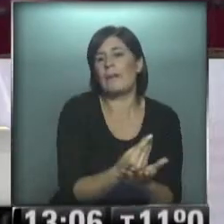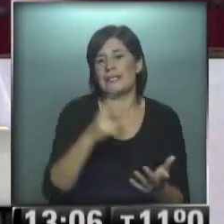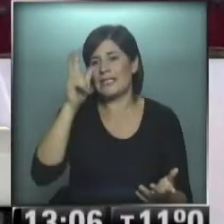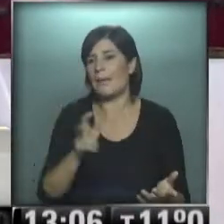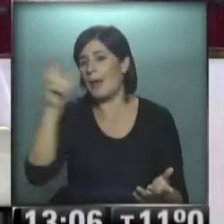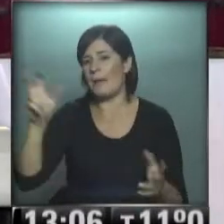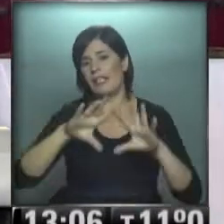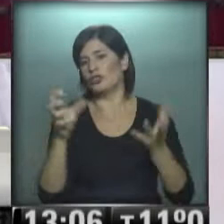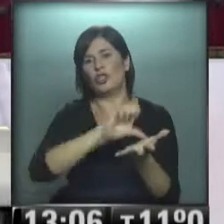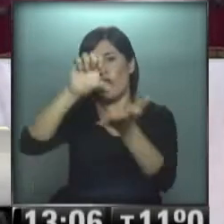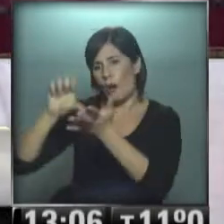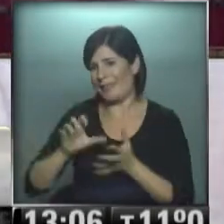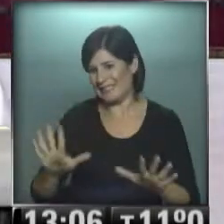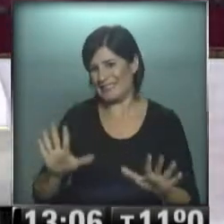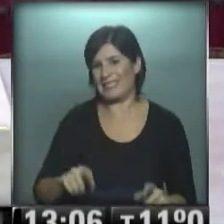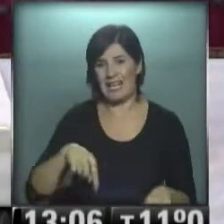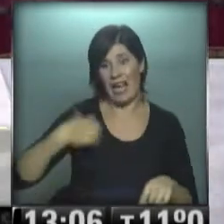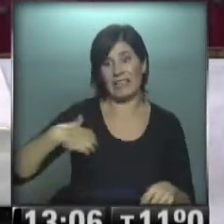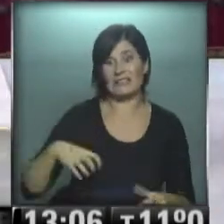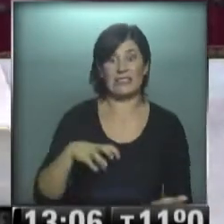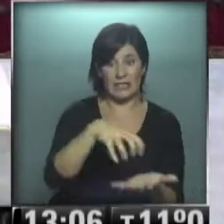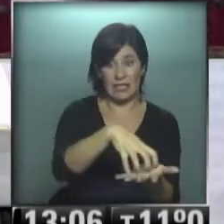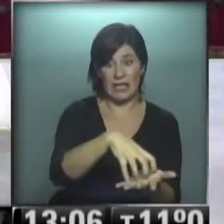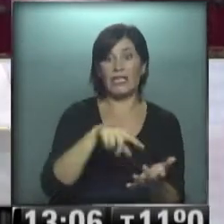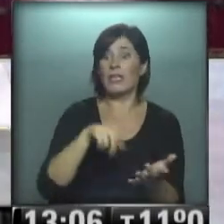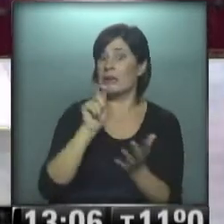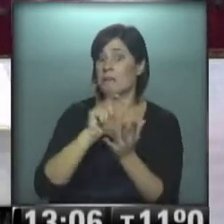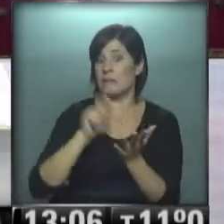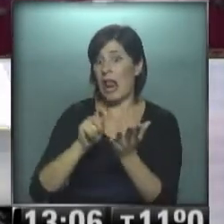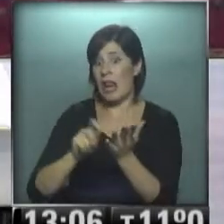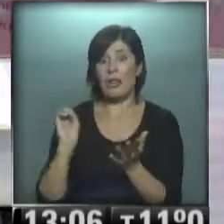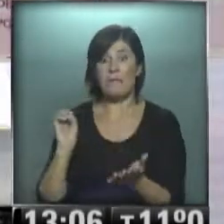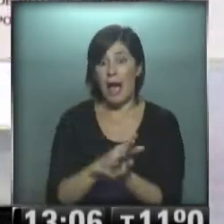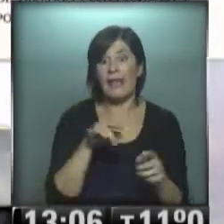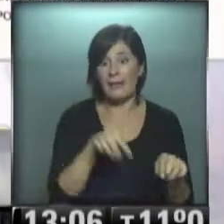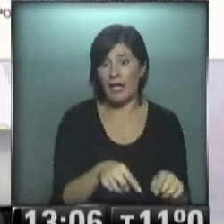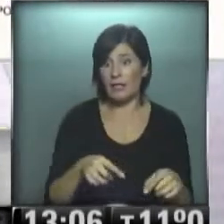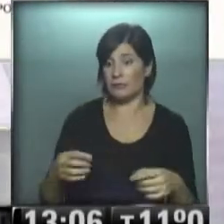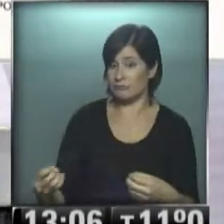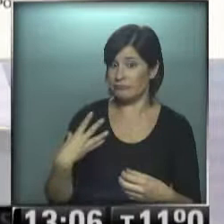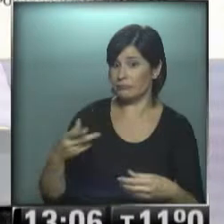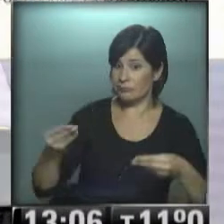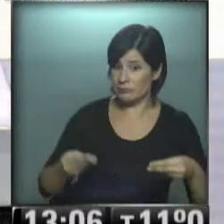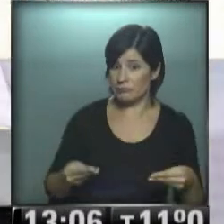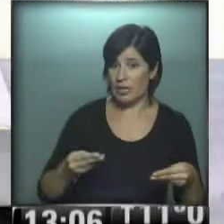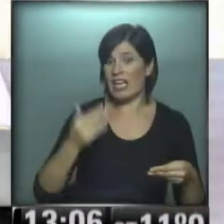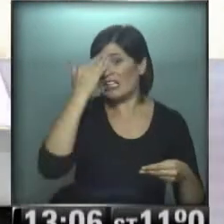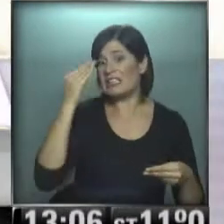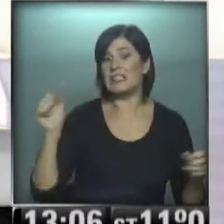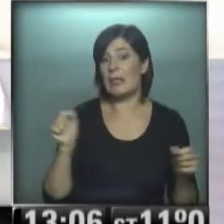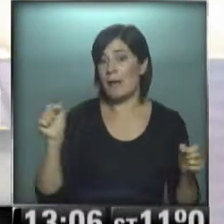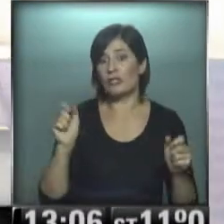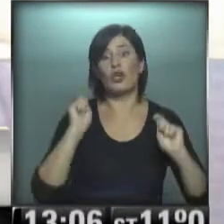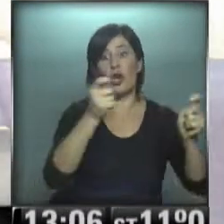planeta, llegó, y aparentemente desde esta misma Nunciatura, el 15 de mayo ya estaba en manos del gobierno